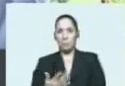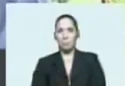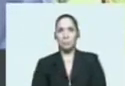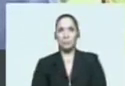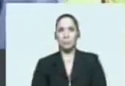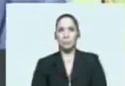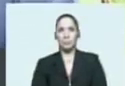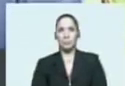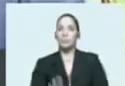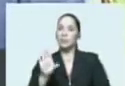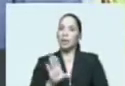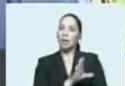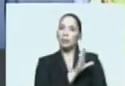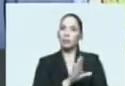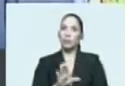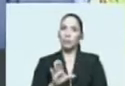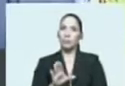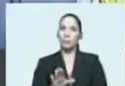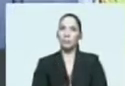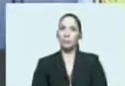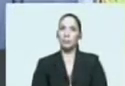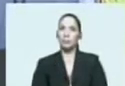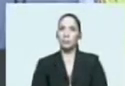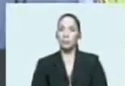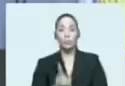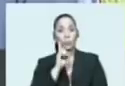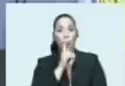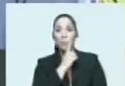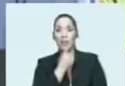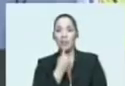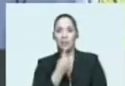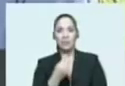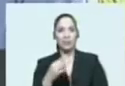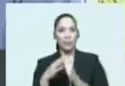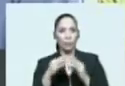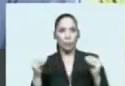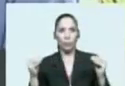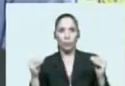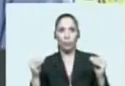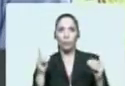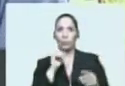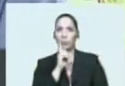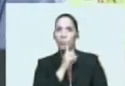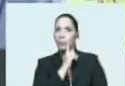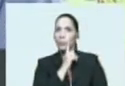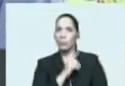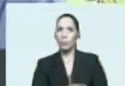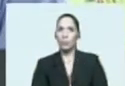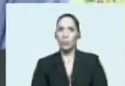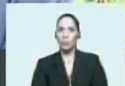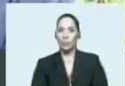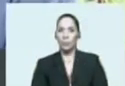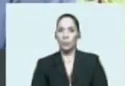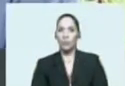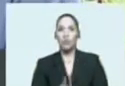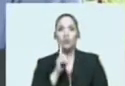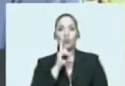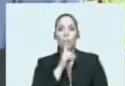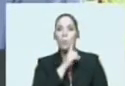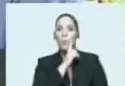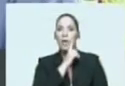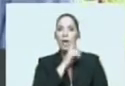es una canción que ya su nombre lo dice todo se llama su nombre es pueblo